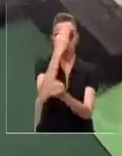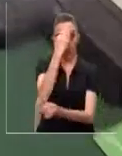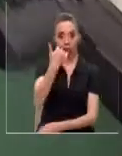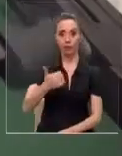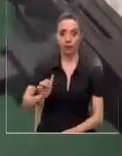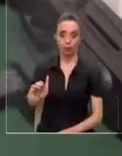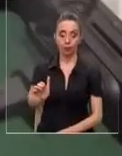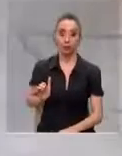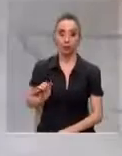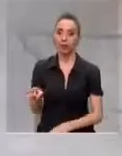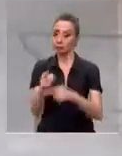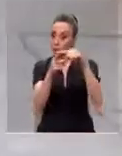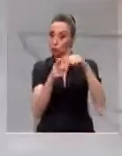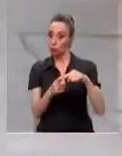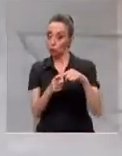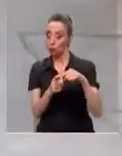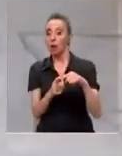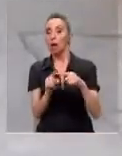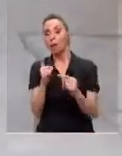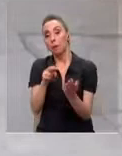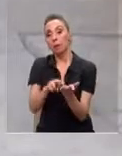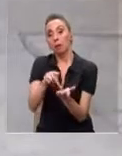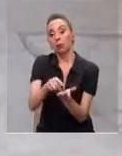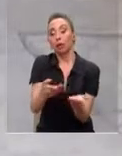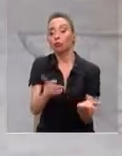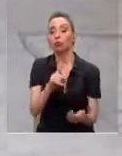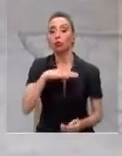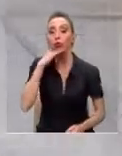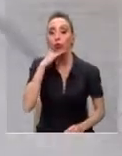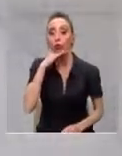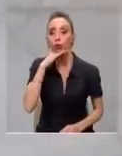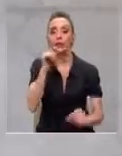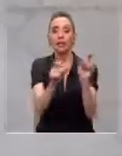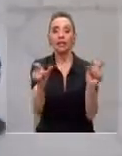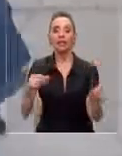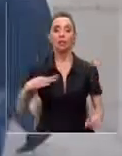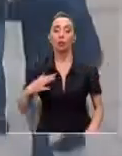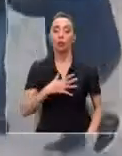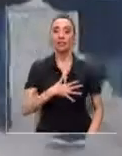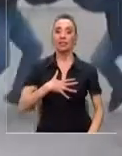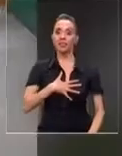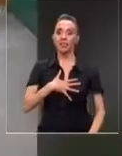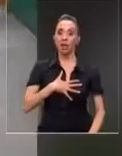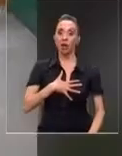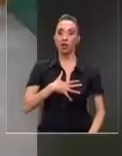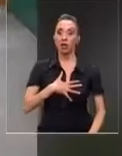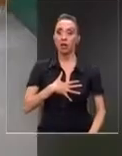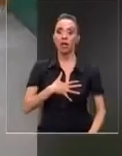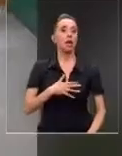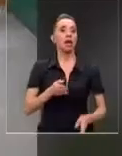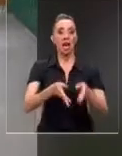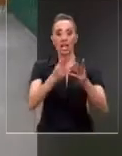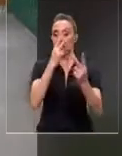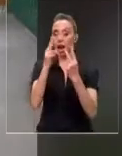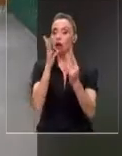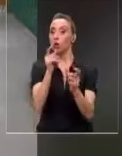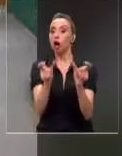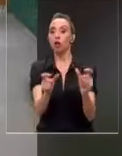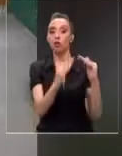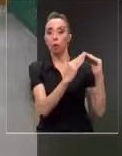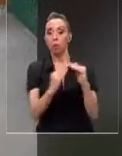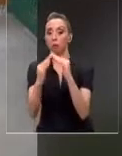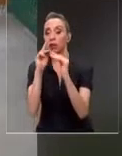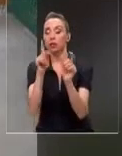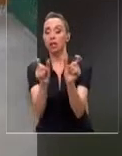policías. Es un primer paso, aunque no suficiente. La percepción de la ciudadanía es que sigue habiendo descontrol en las calles y